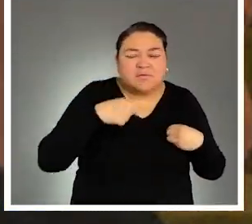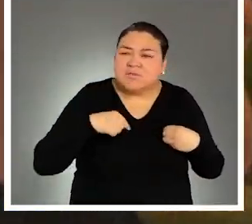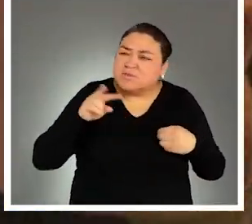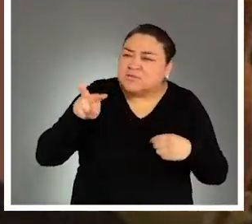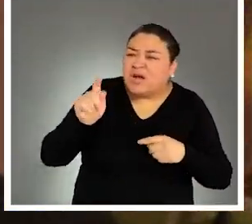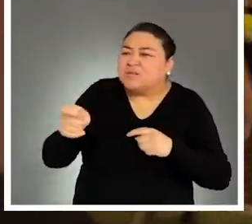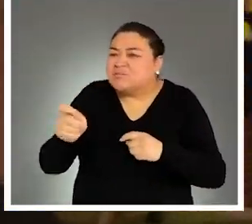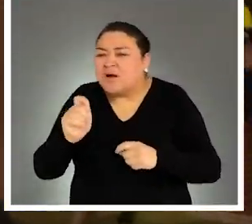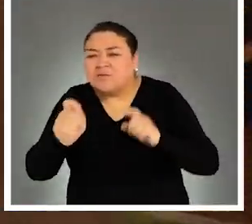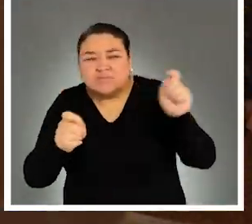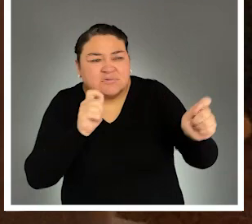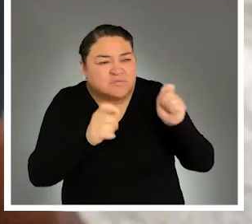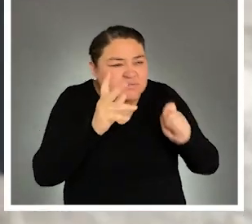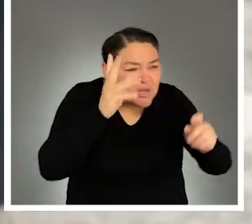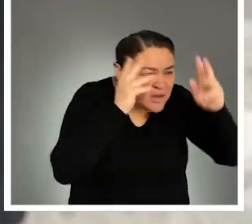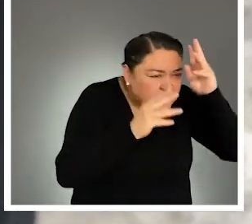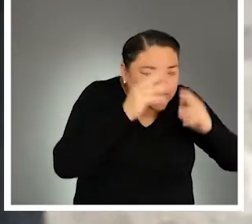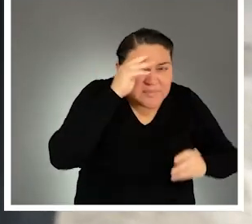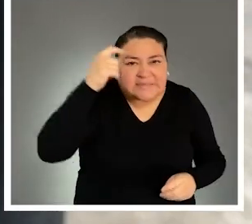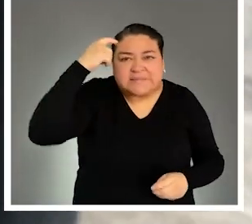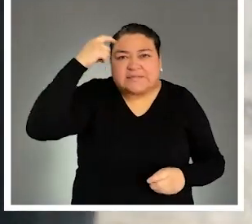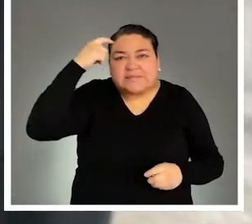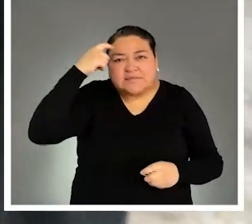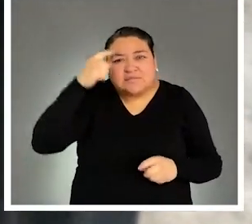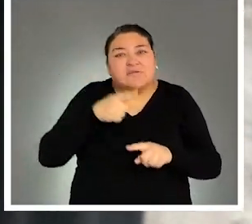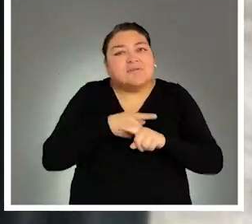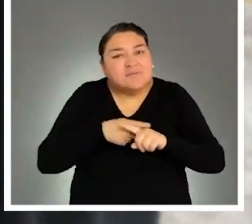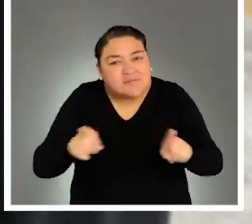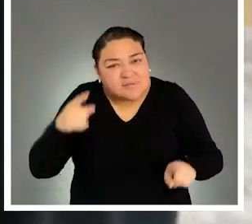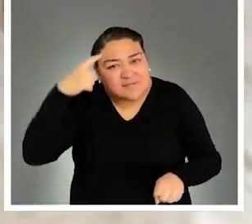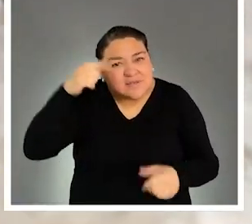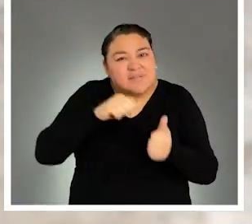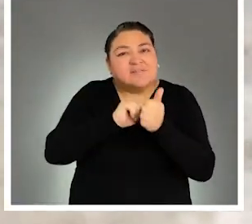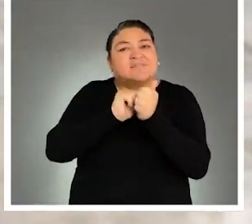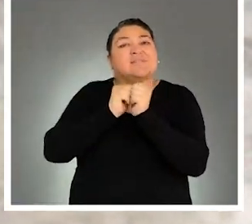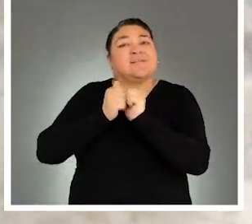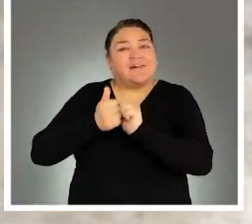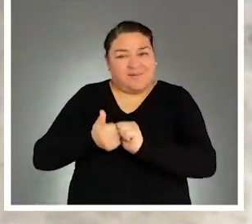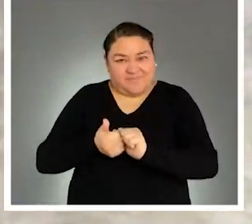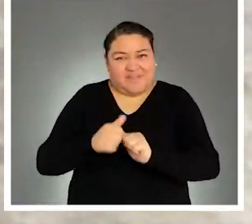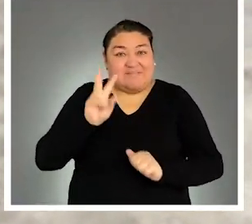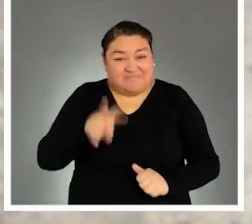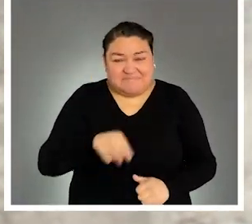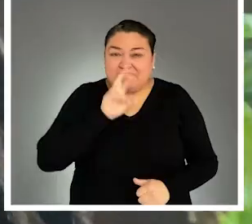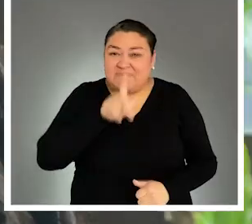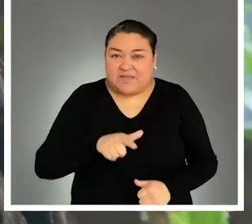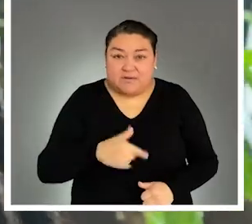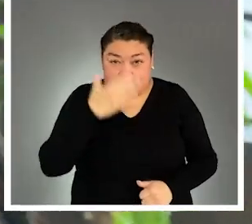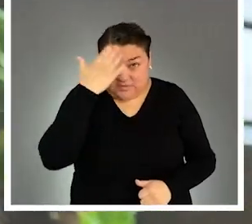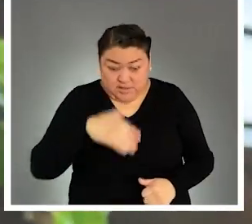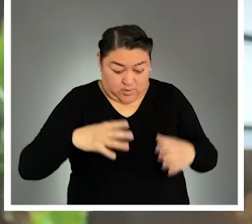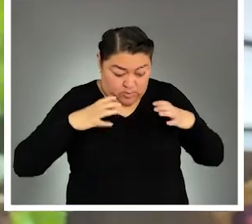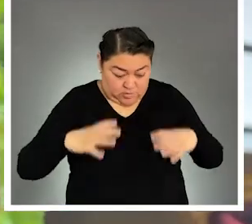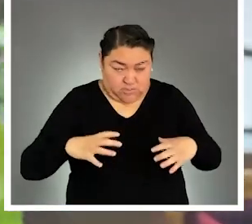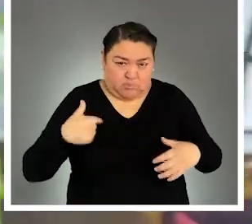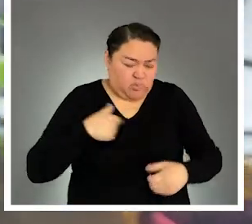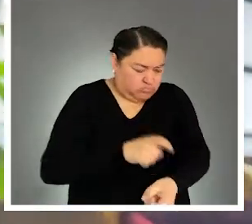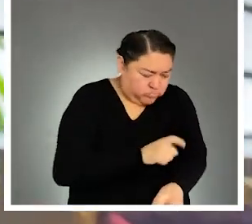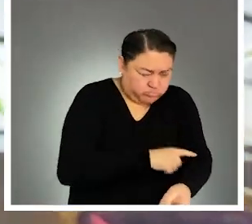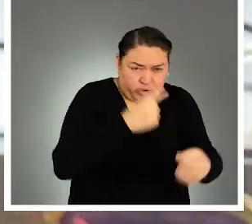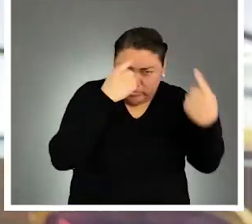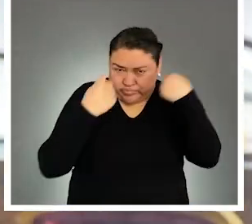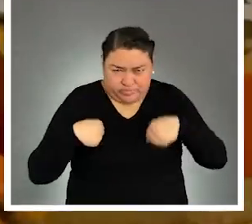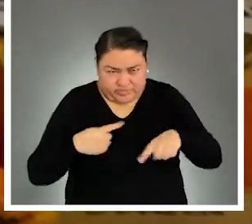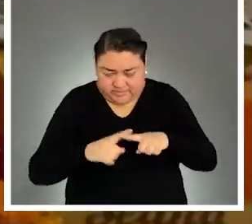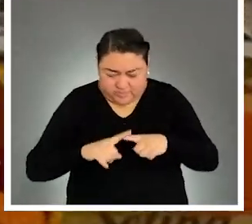para poder tomar un camino diferente en nuestro pensamiento, en nuestra percepción, ¿no?, de todo esto. Estas modificaciones